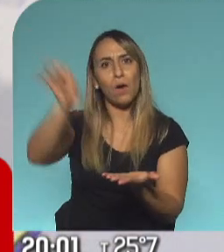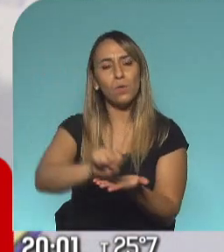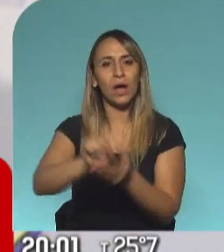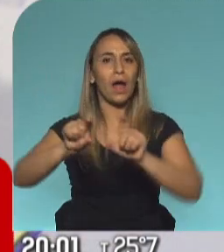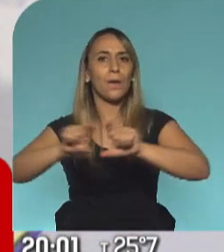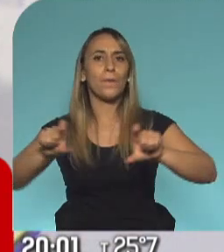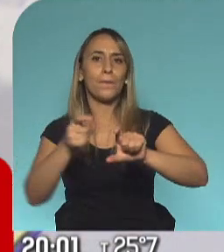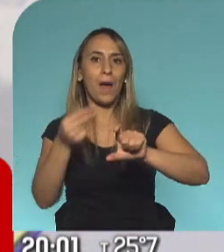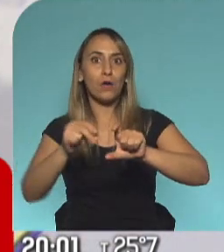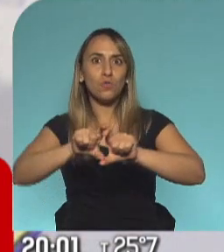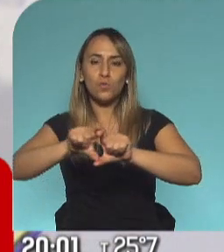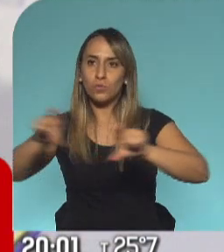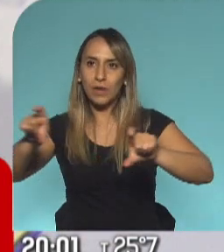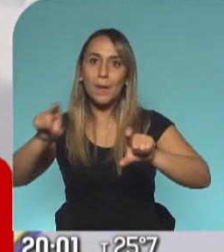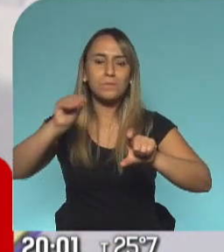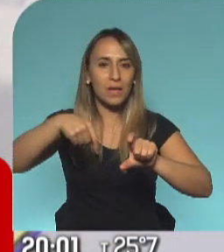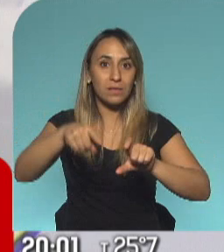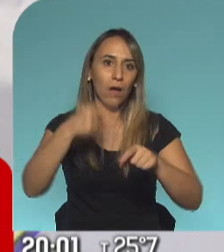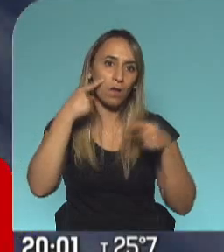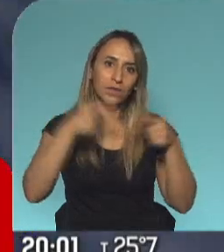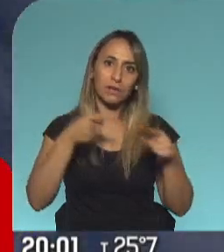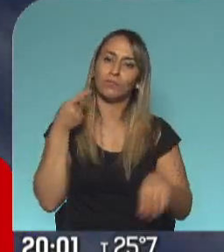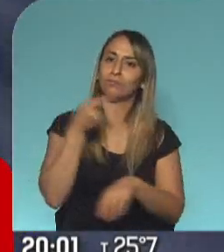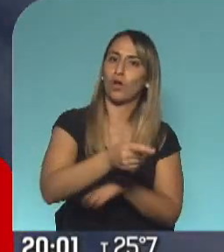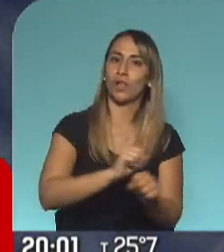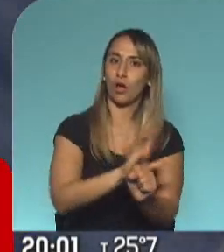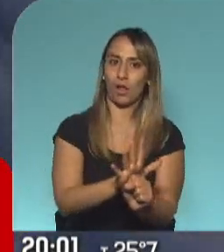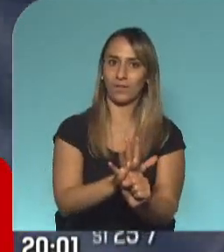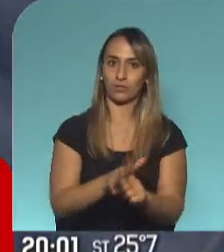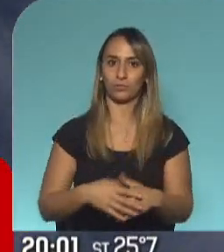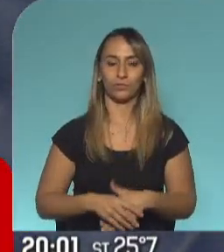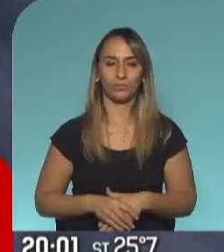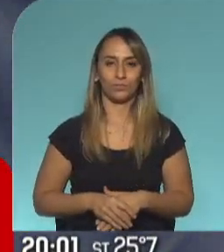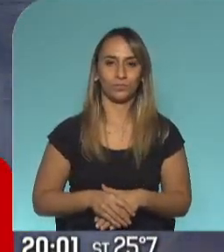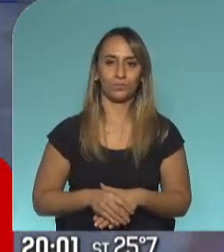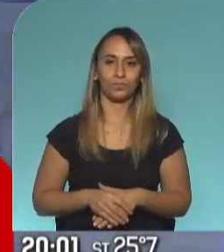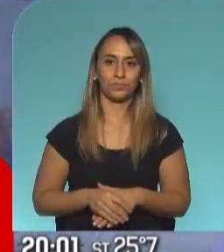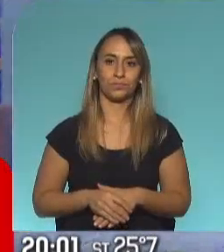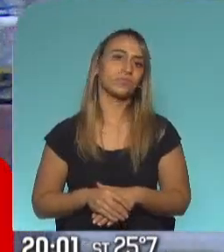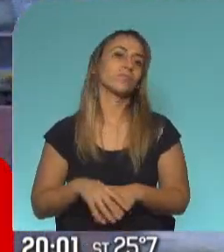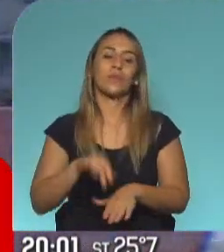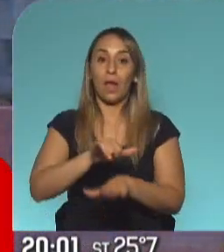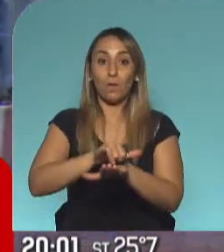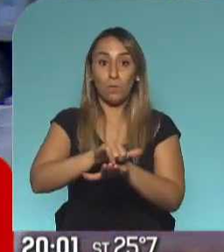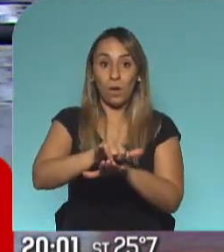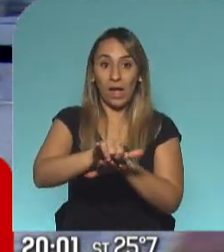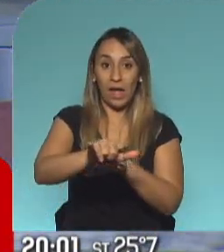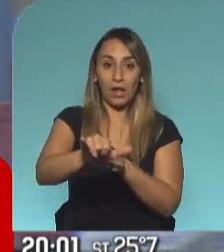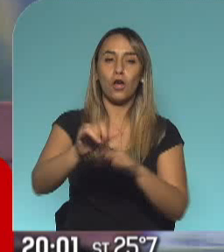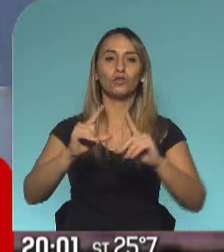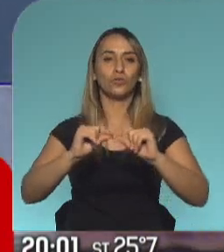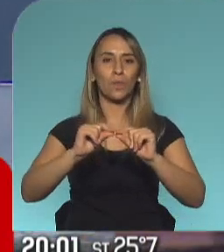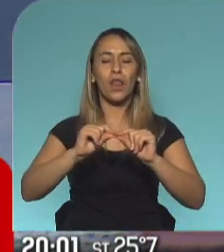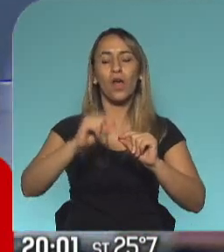y de avanzar en la cura contra esta enfermedad. Estamos viendo cómo el vuelo 1050 de la empresa Aerolíneas